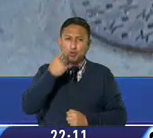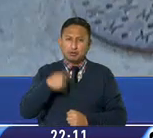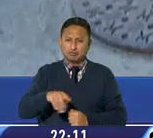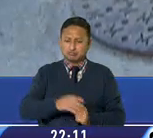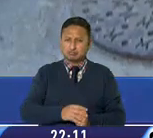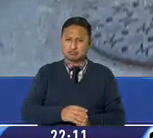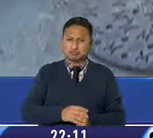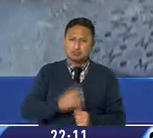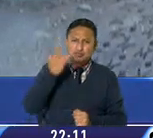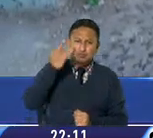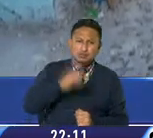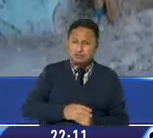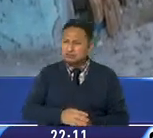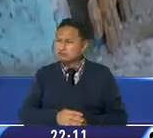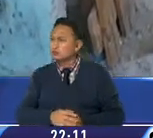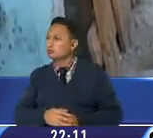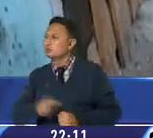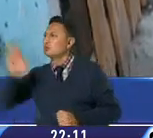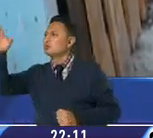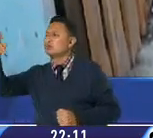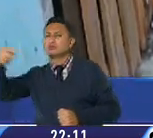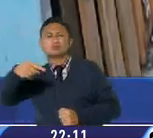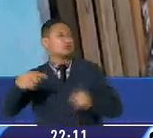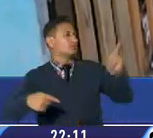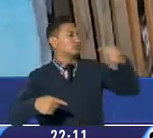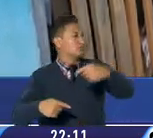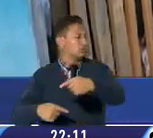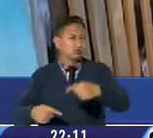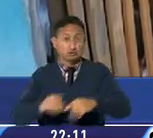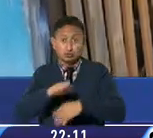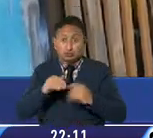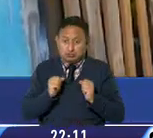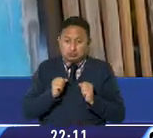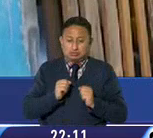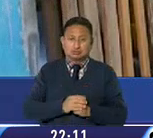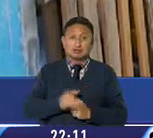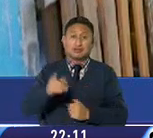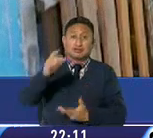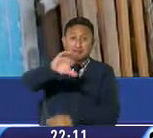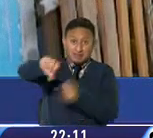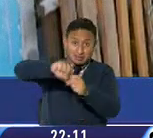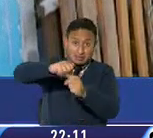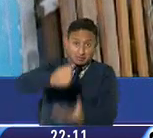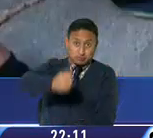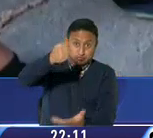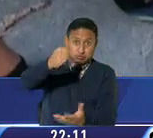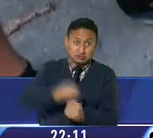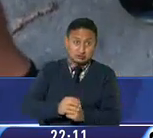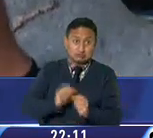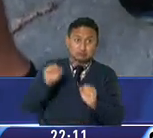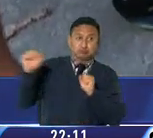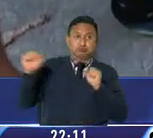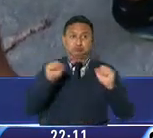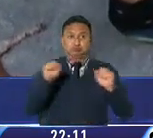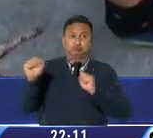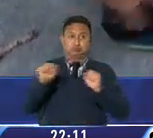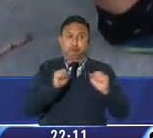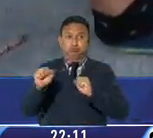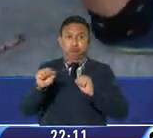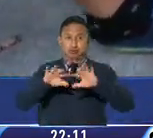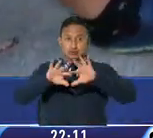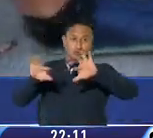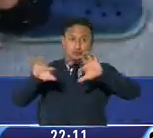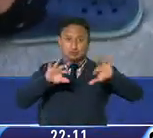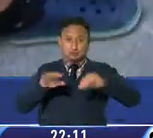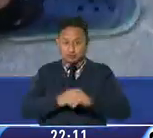y llamó a los vecinos. Estaban asustados. Estaba cerrada la funda y él como manoteando ya la funda la comenzó a abrir y nos dimos cuenta